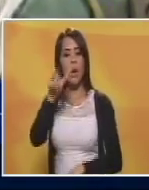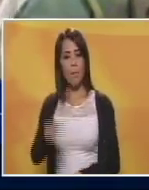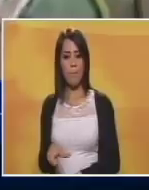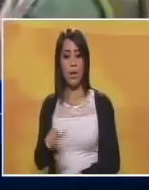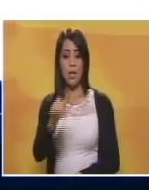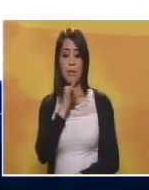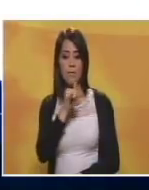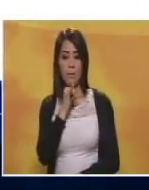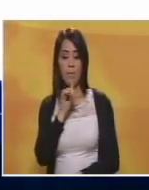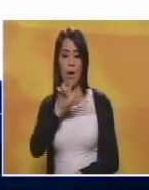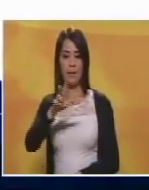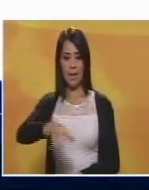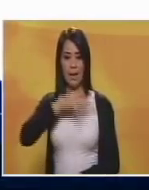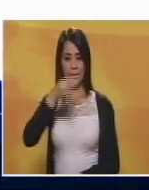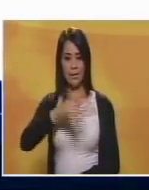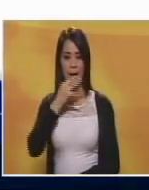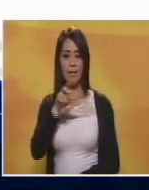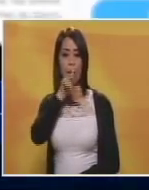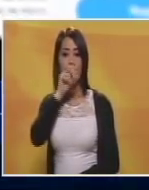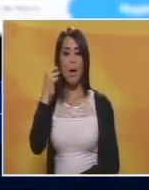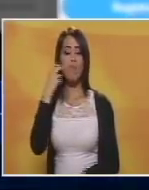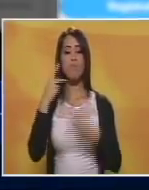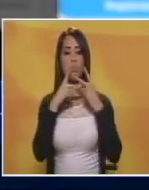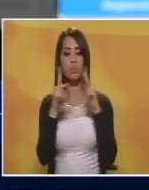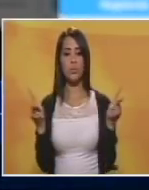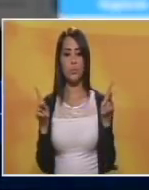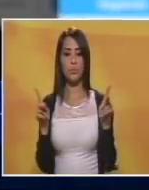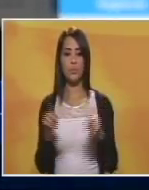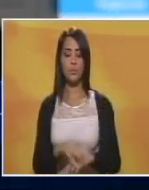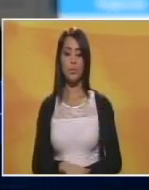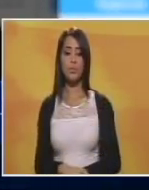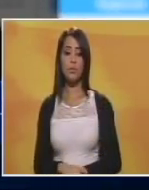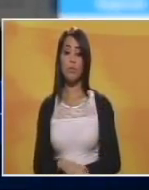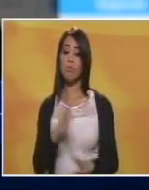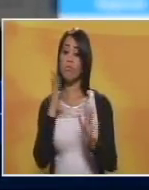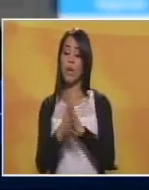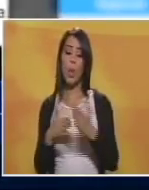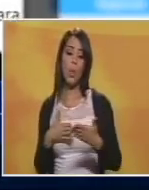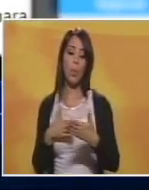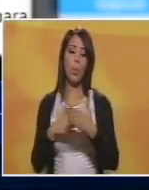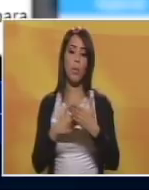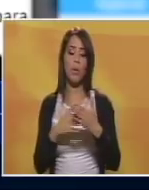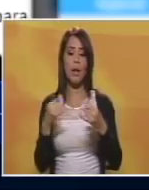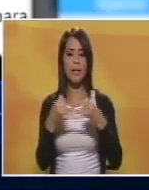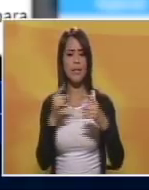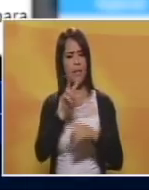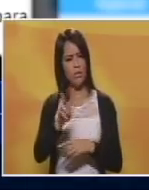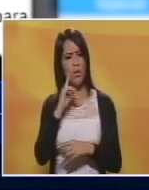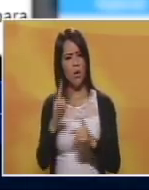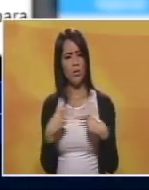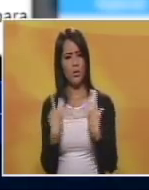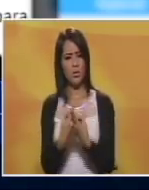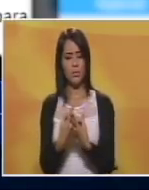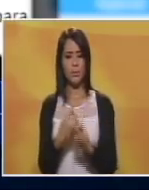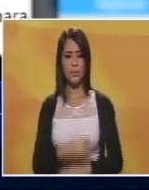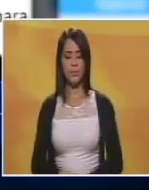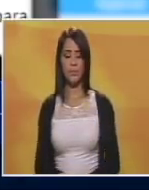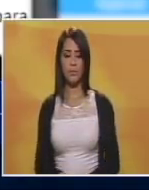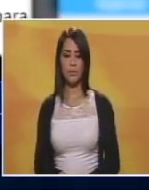Domínguez informó a las 3 de la tarde a través de su cuenta en Twitter que se debió a un evento ocurrido en la línea 2 de 400 kV por